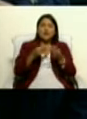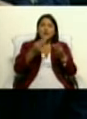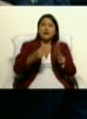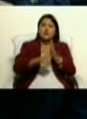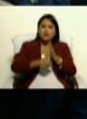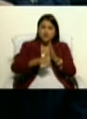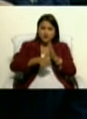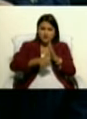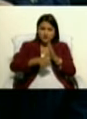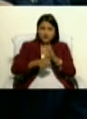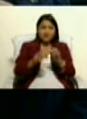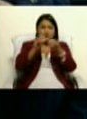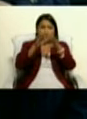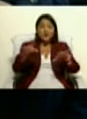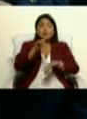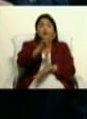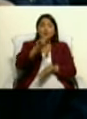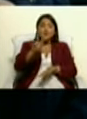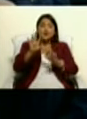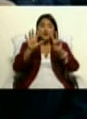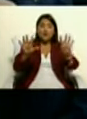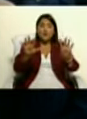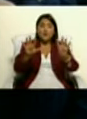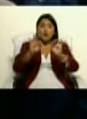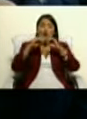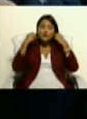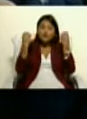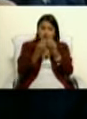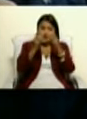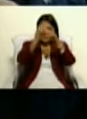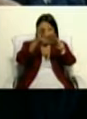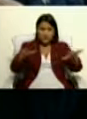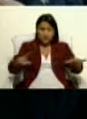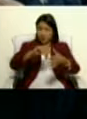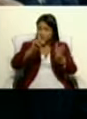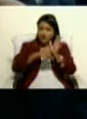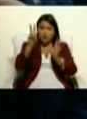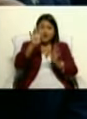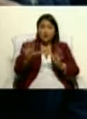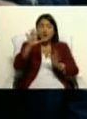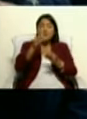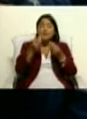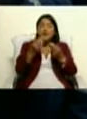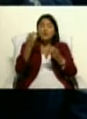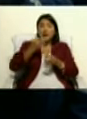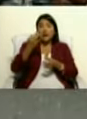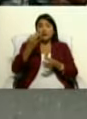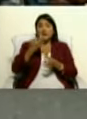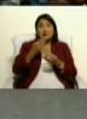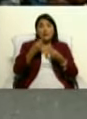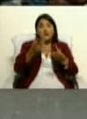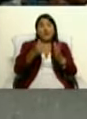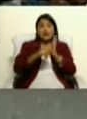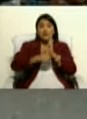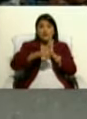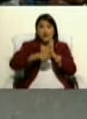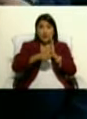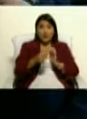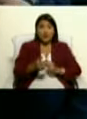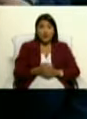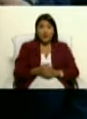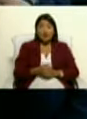está desplegado en 129 oficinas a lo largo y ancho de todo nuestro territorio para garantizar la emisión de la cédula de identidad. Para